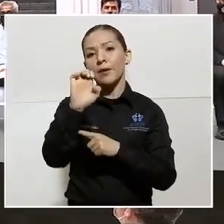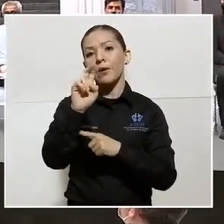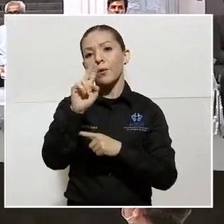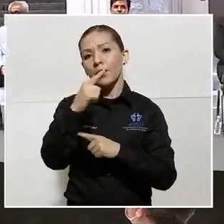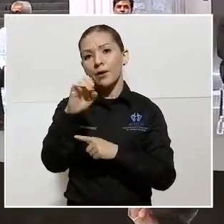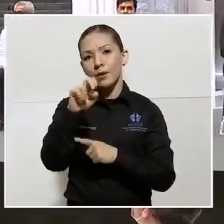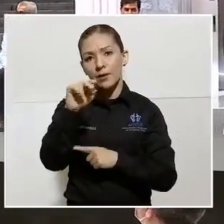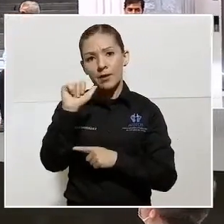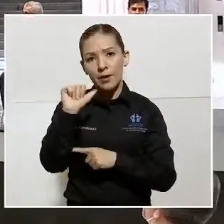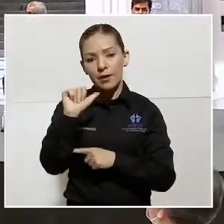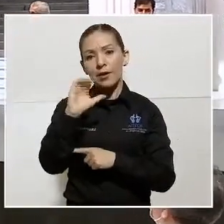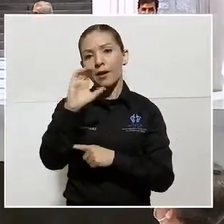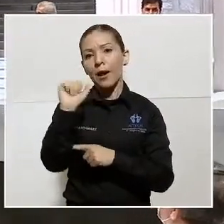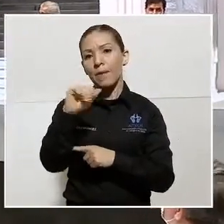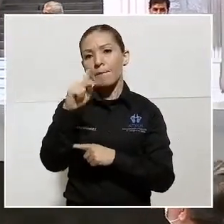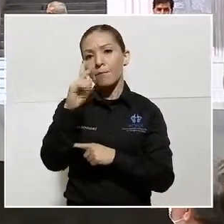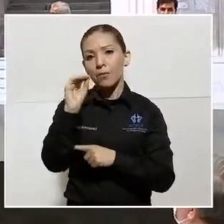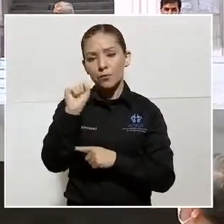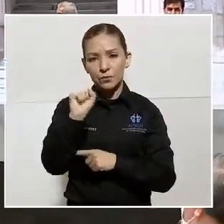Galván.